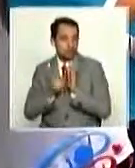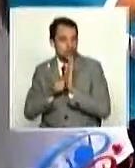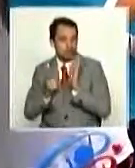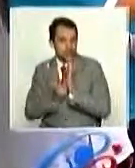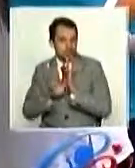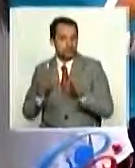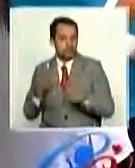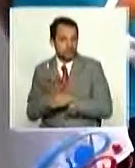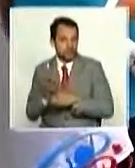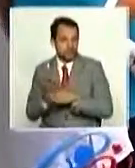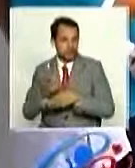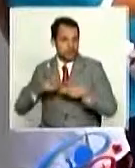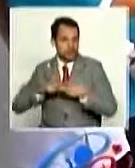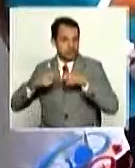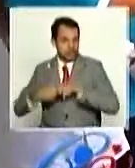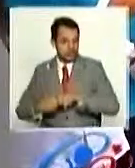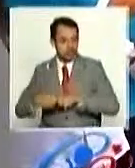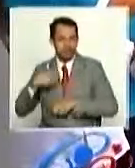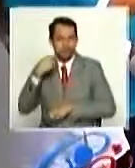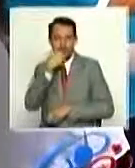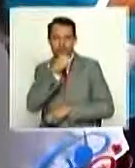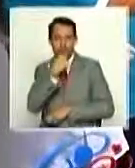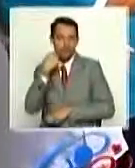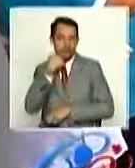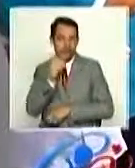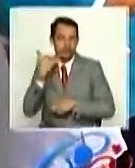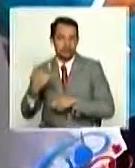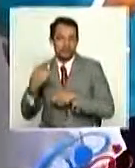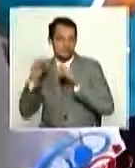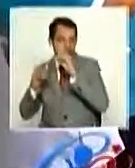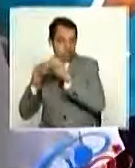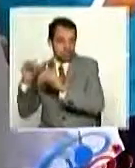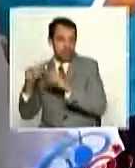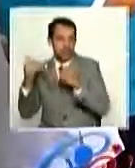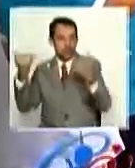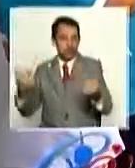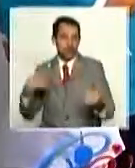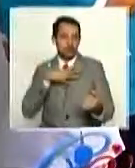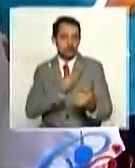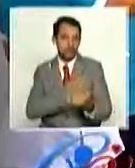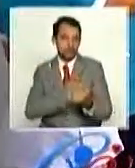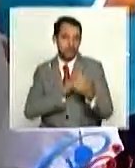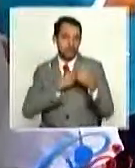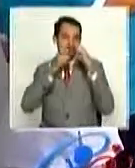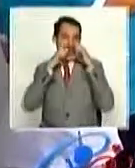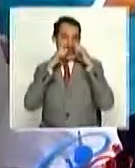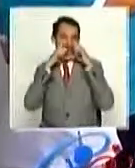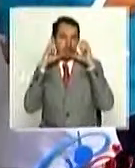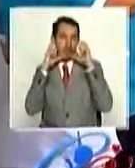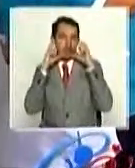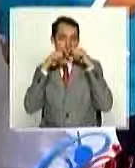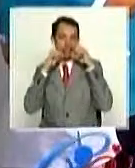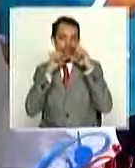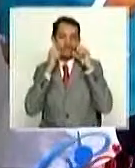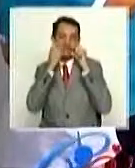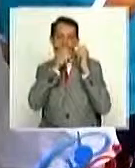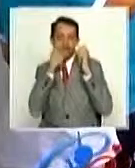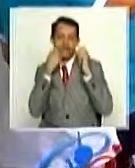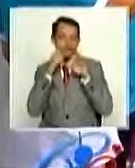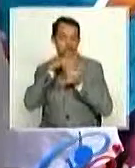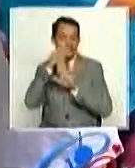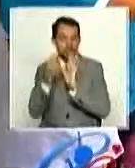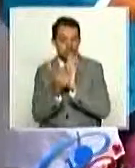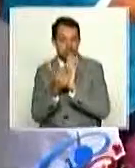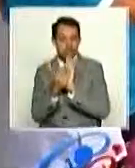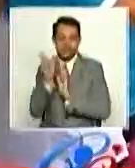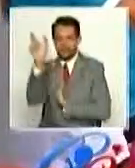los problemas que el paciente tiene. Y entonces, en este momento vamos a revisar el paciente, a ver qué encontramos. Un